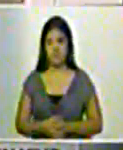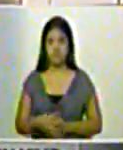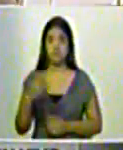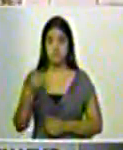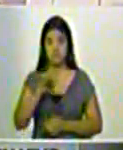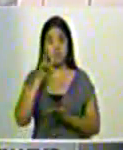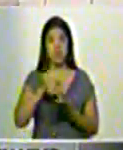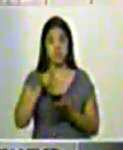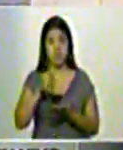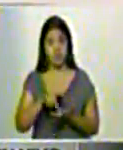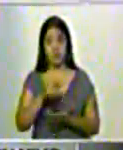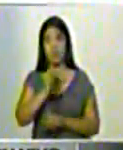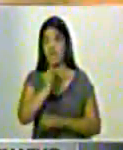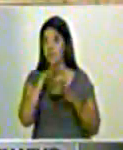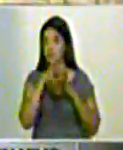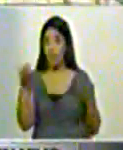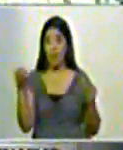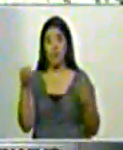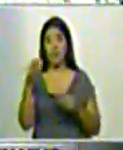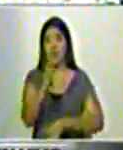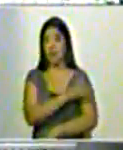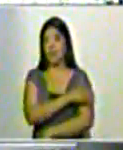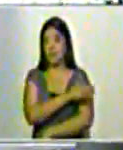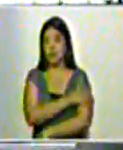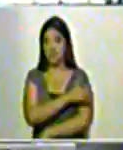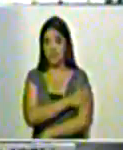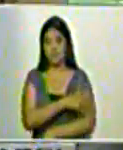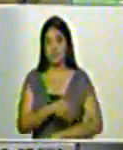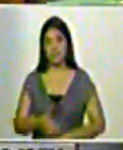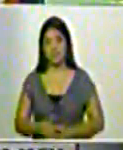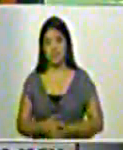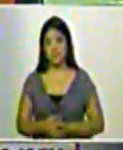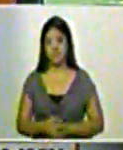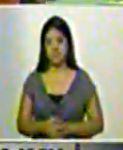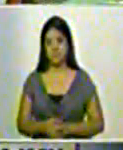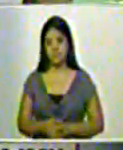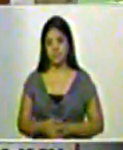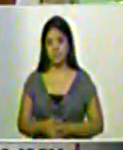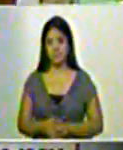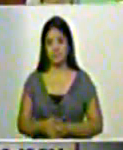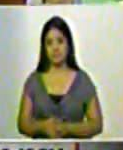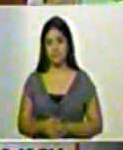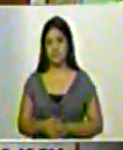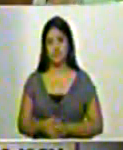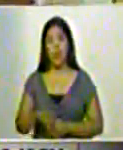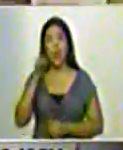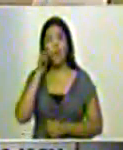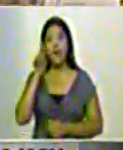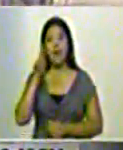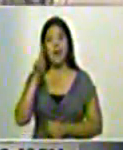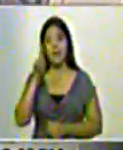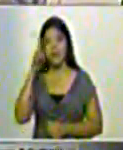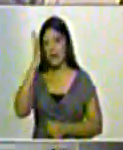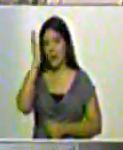participación de ellos. Lo que ocurre es que no tienen convocatoria. Son las contradicciones que tiene la derecha. Aquí está Ramón Muchacho